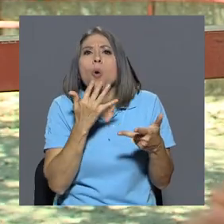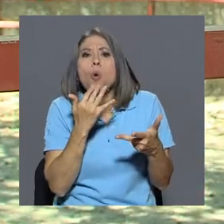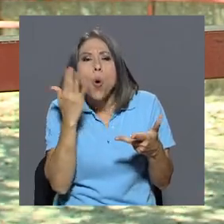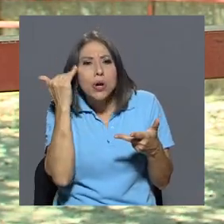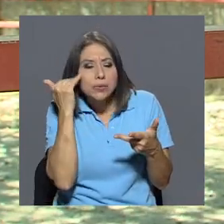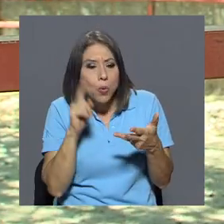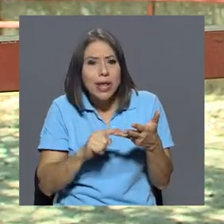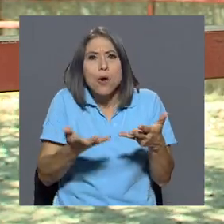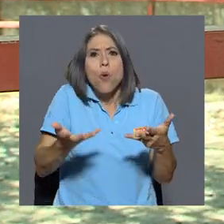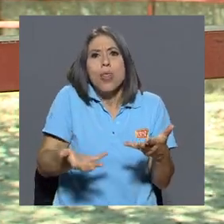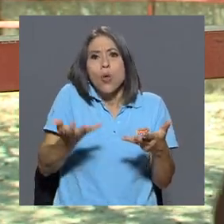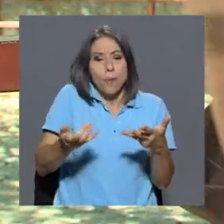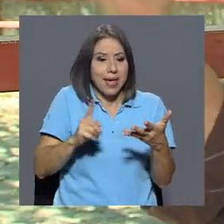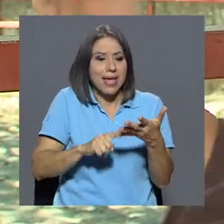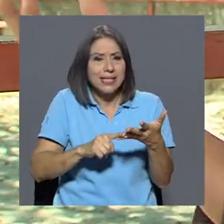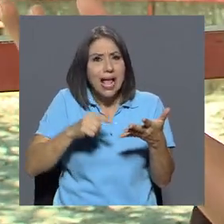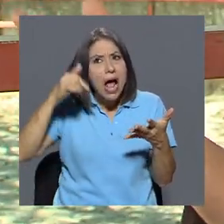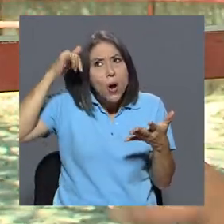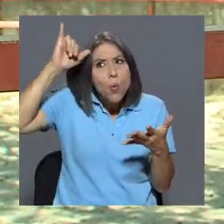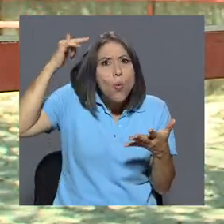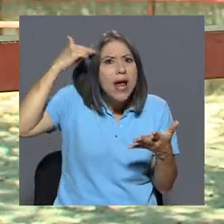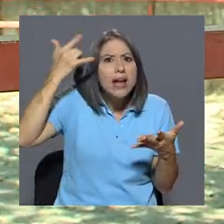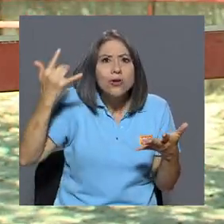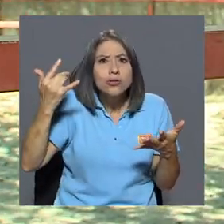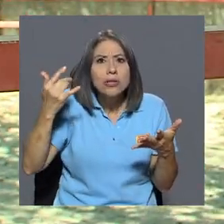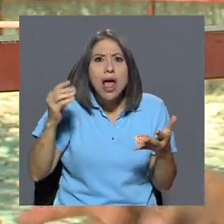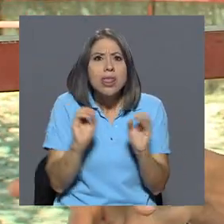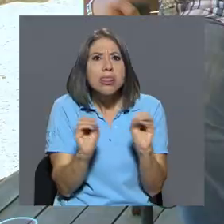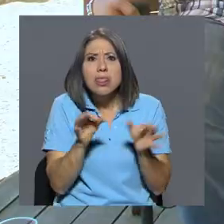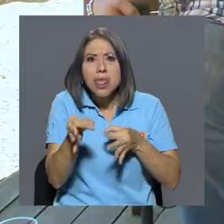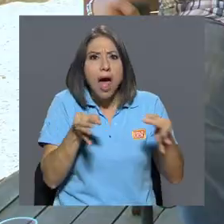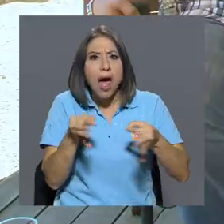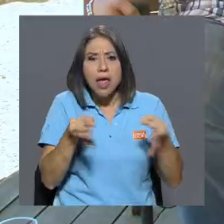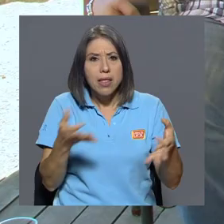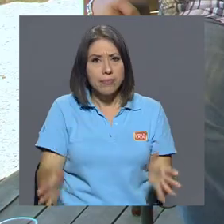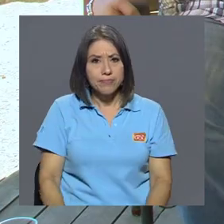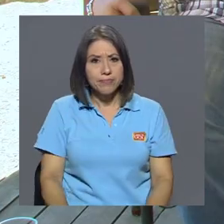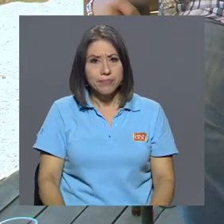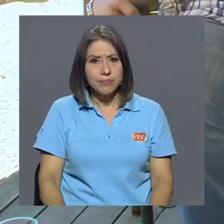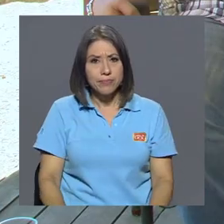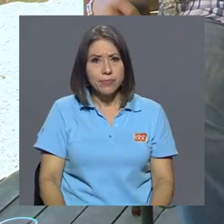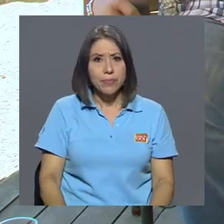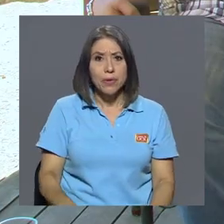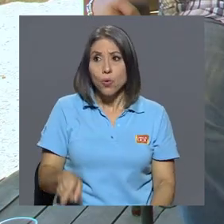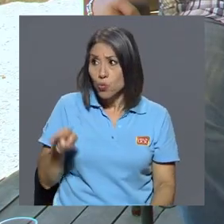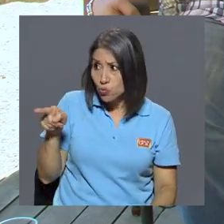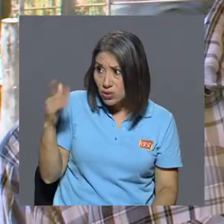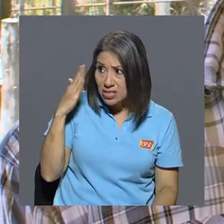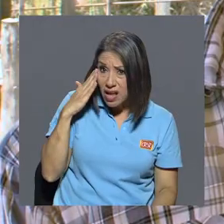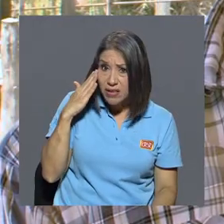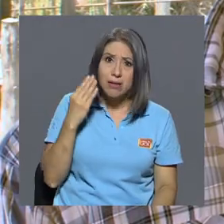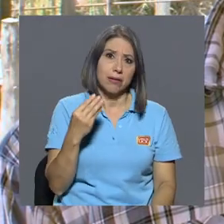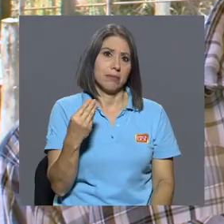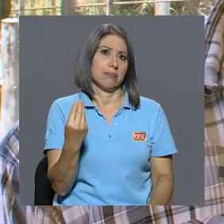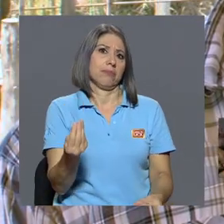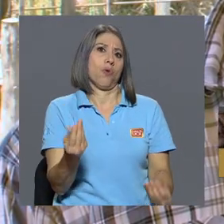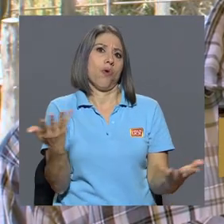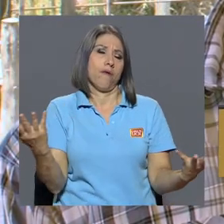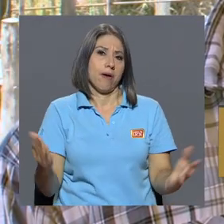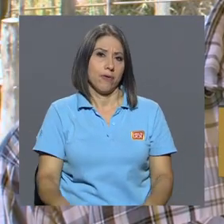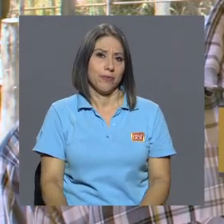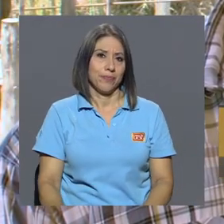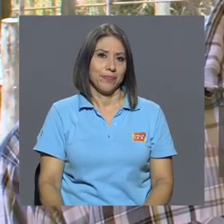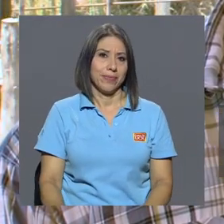¿Cuánto pesa? ¿Qué son los cuernos? Nada. ¿Usted sabe todo eso? Por favor. En